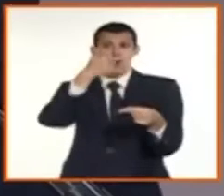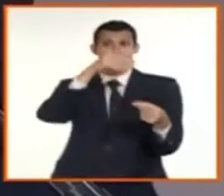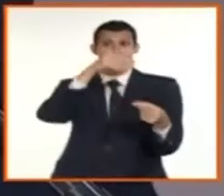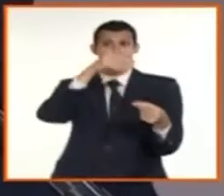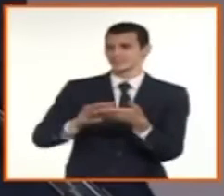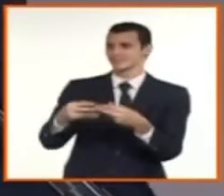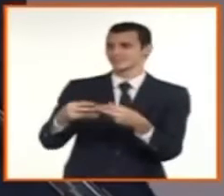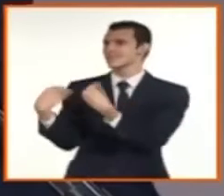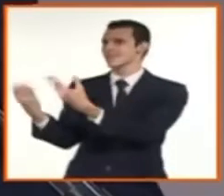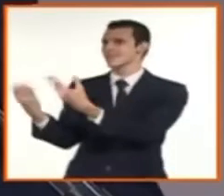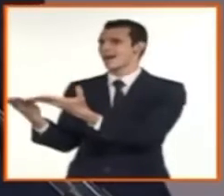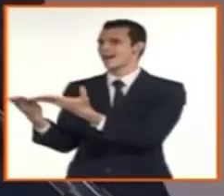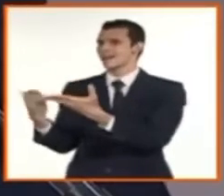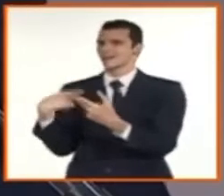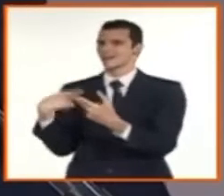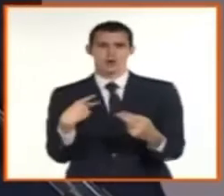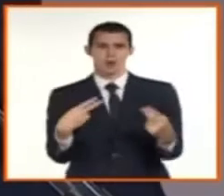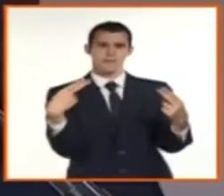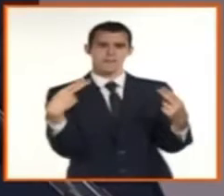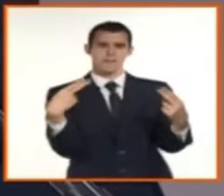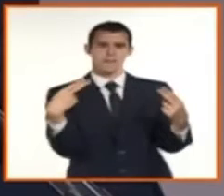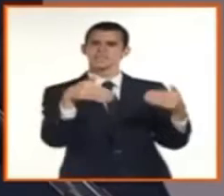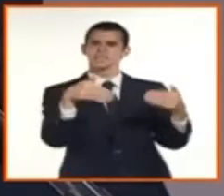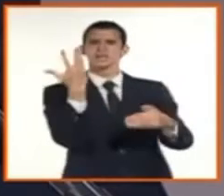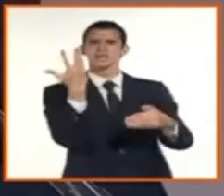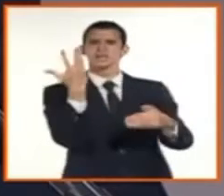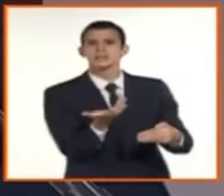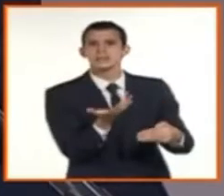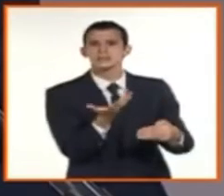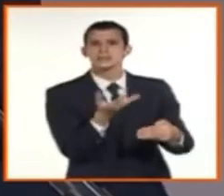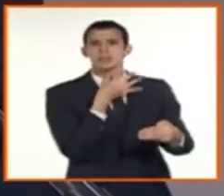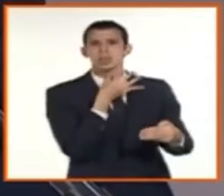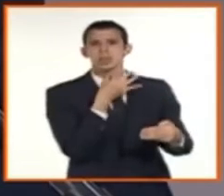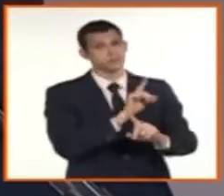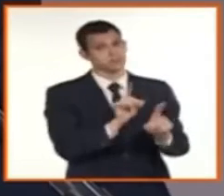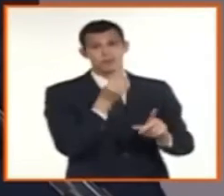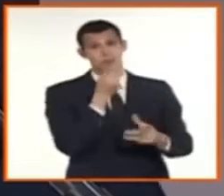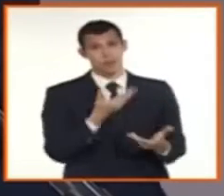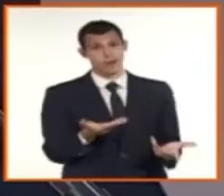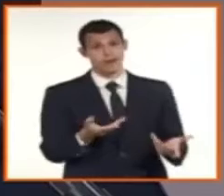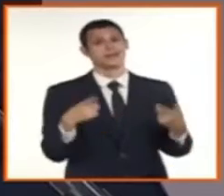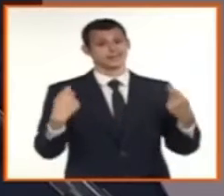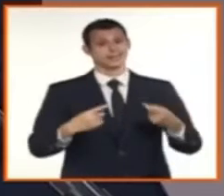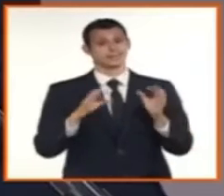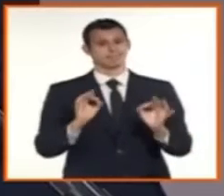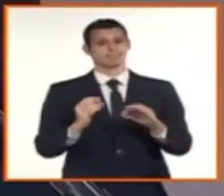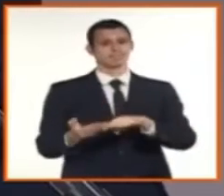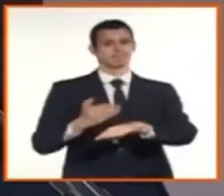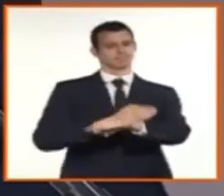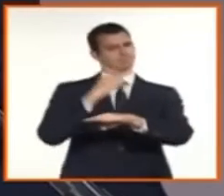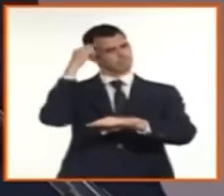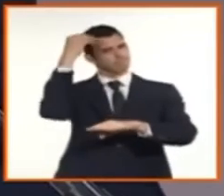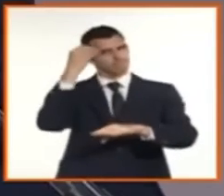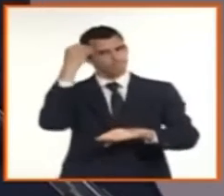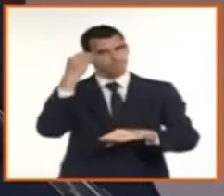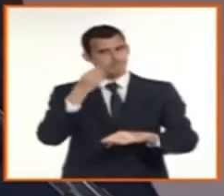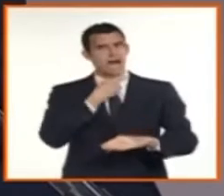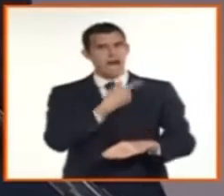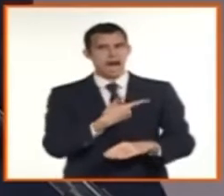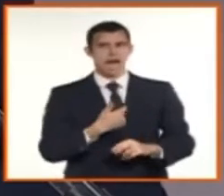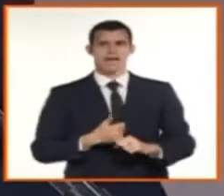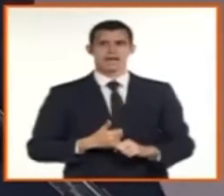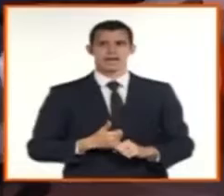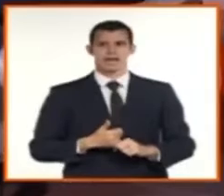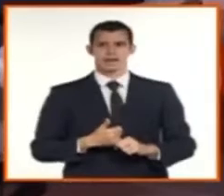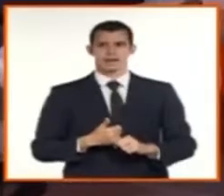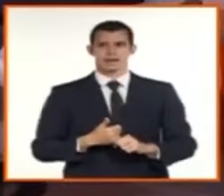de verano de igual manera los principales contratos y campos que está explorando el mejor cubano está relacionado con el béisbol